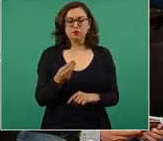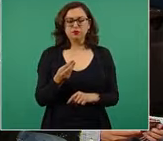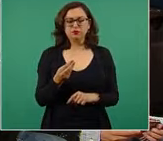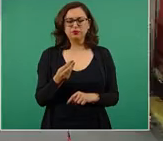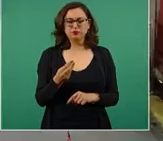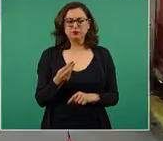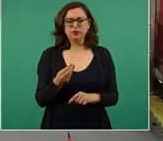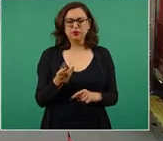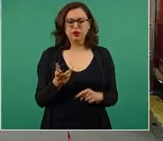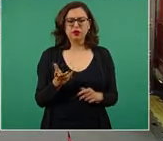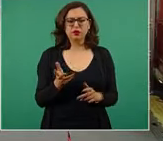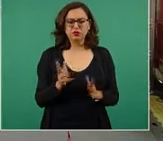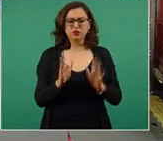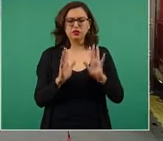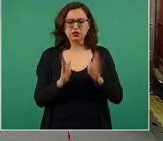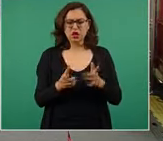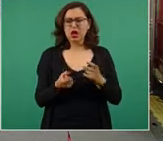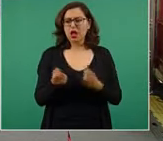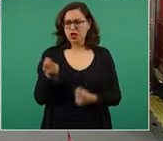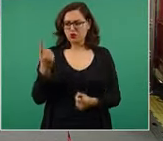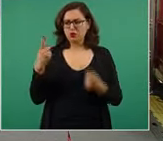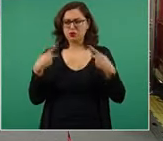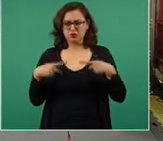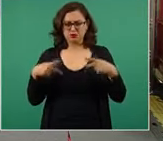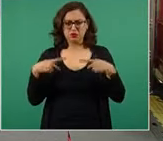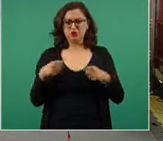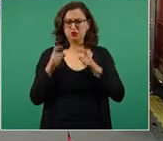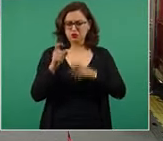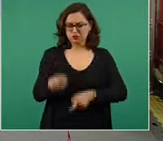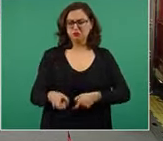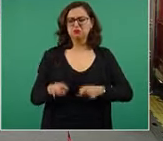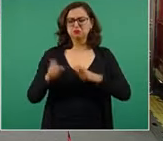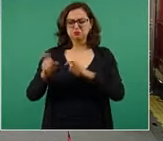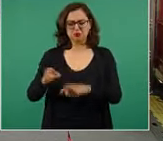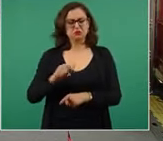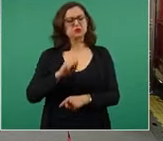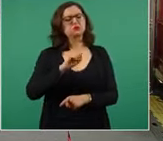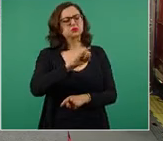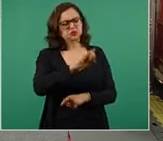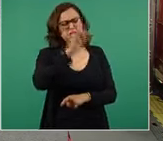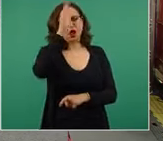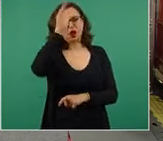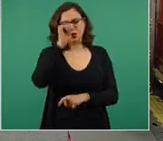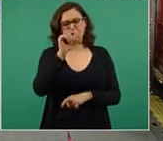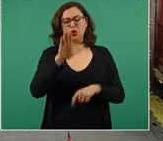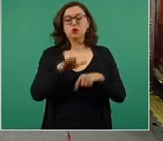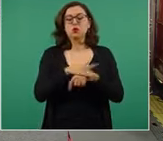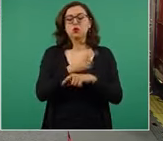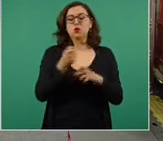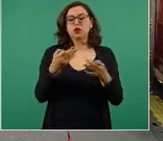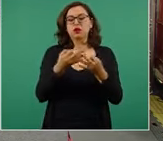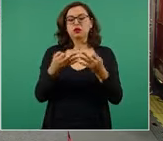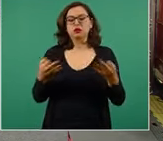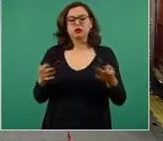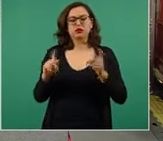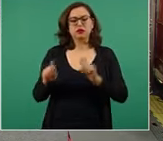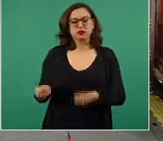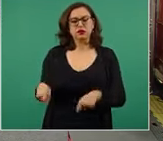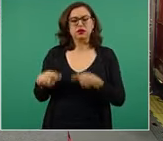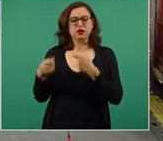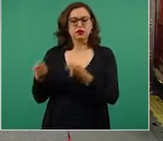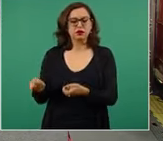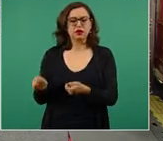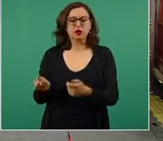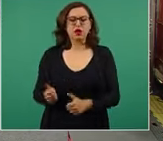el consenso de algunos pescadores porque les han ofrecido tierras y todo. Las autoridades desde el municipio